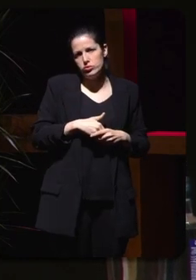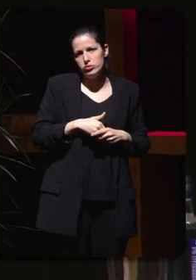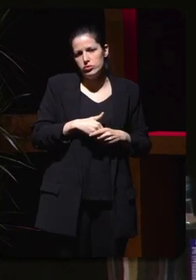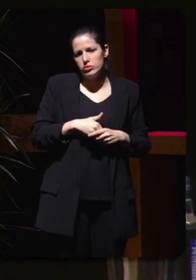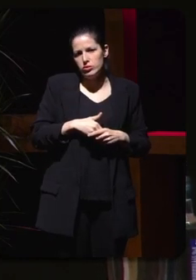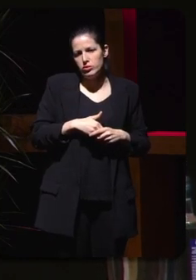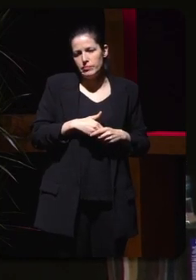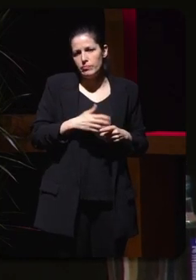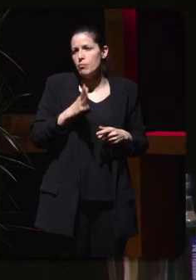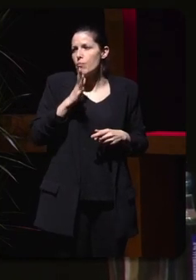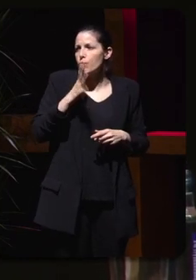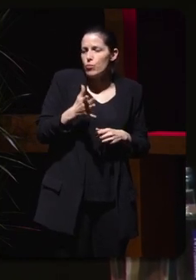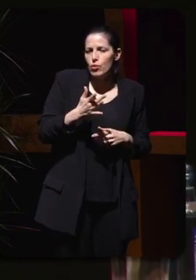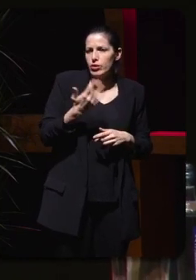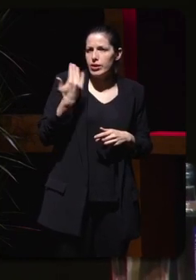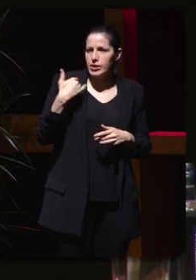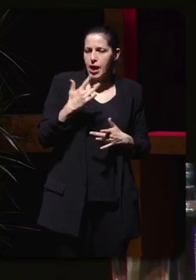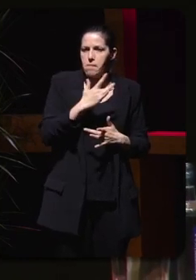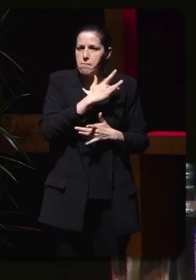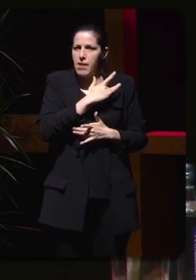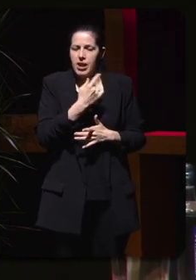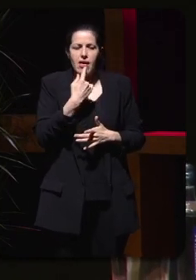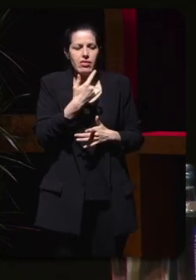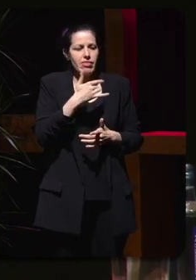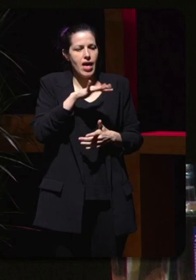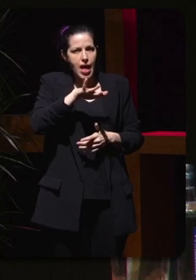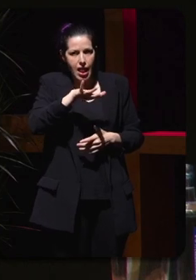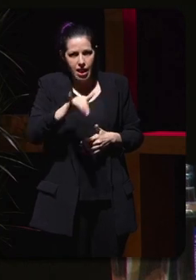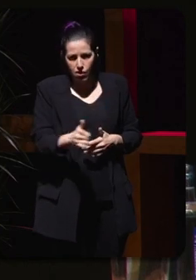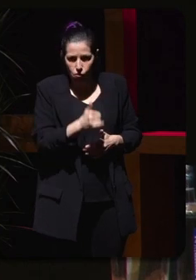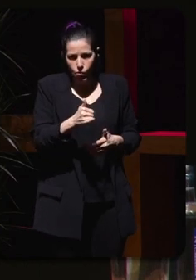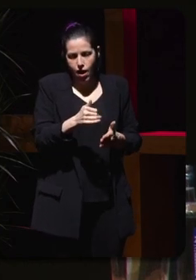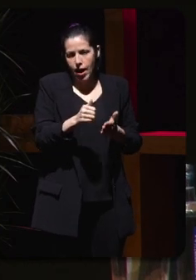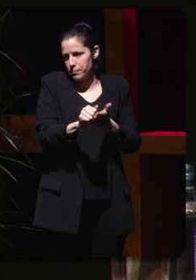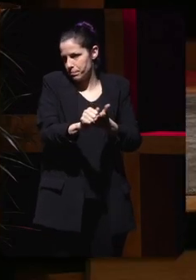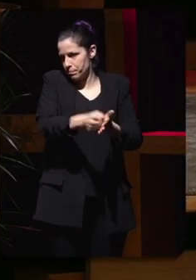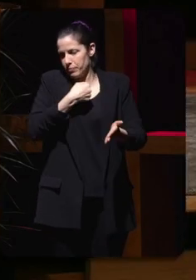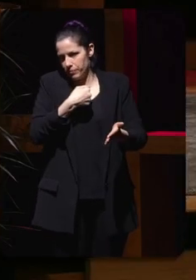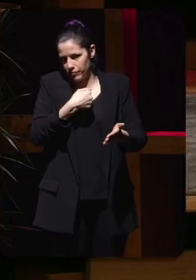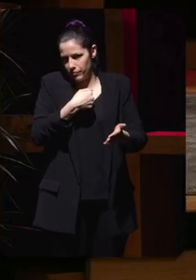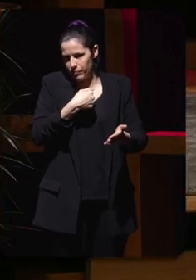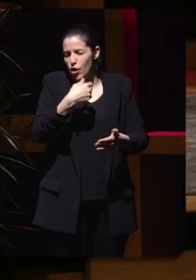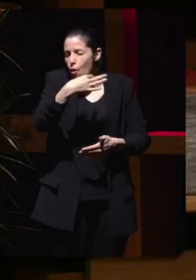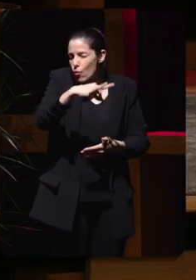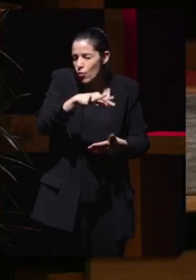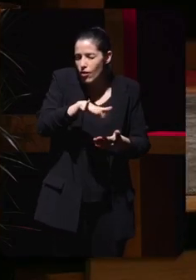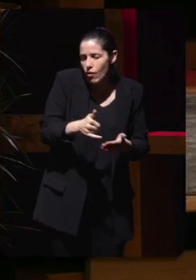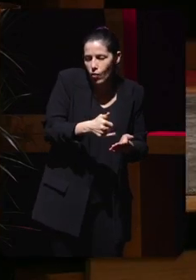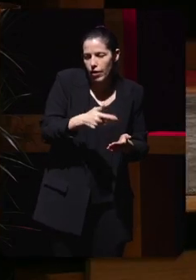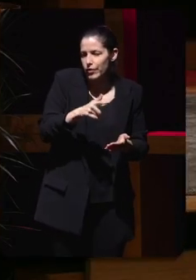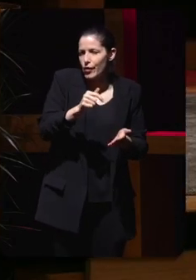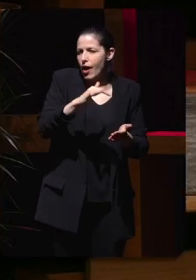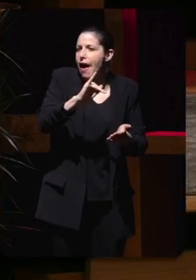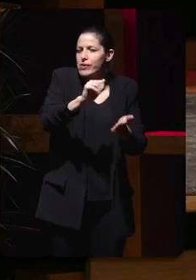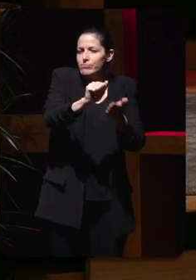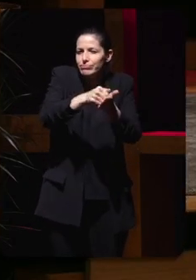o sea, se nos borra, ya digo, del lenguaje, pero no solo, evidentemente. O sea, que eso me parece que es algo que